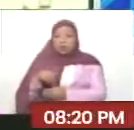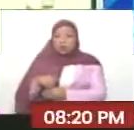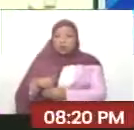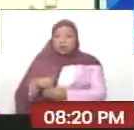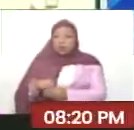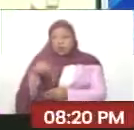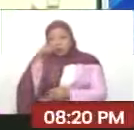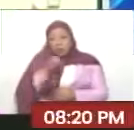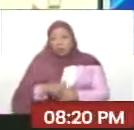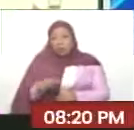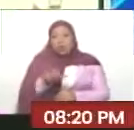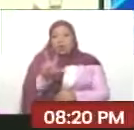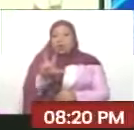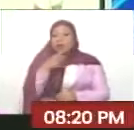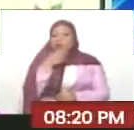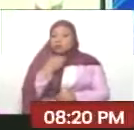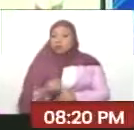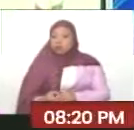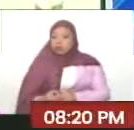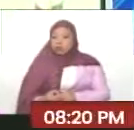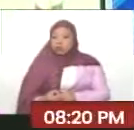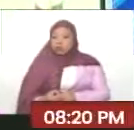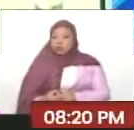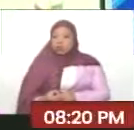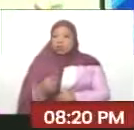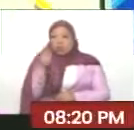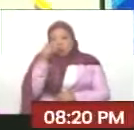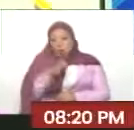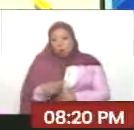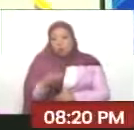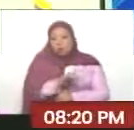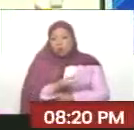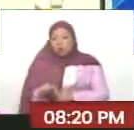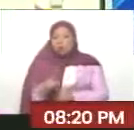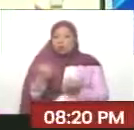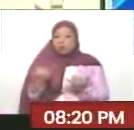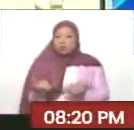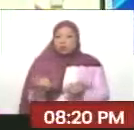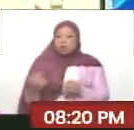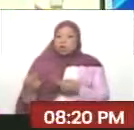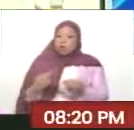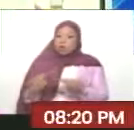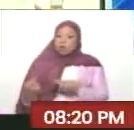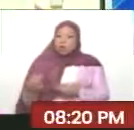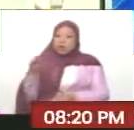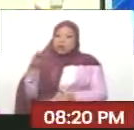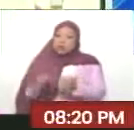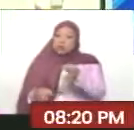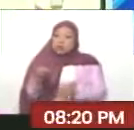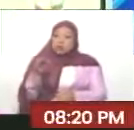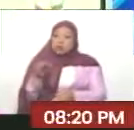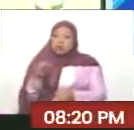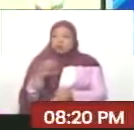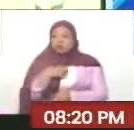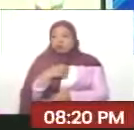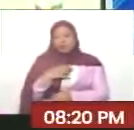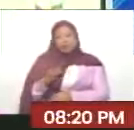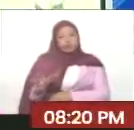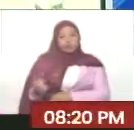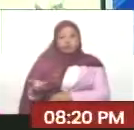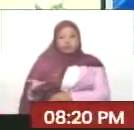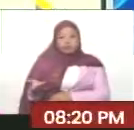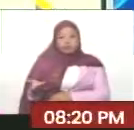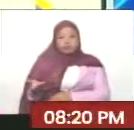pueblo venezolano el 3 de diciembre y otra vez el carácter vinculante, el pueblo obliga a que lo que no es vinculante son las sentencias de la Corte Internacional de Justicia.